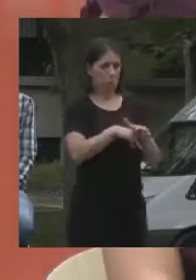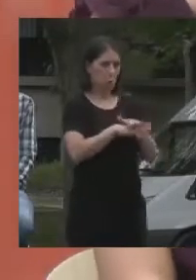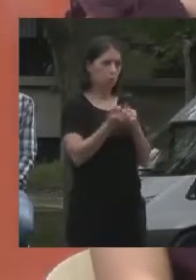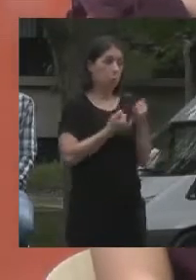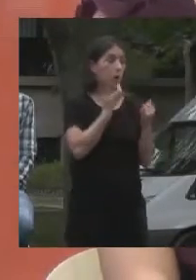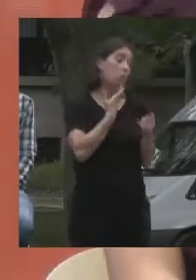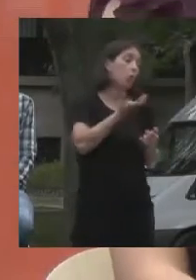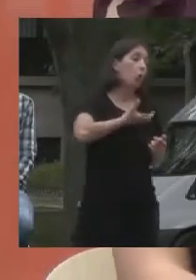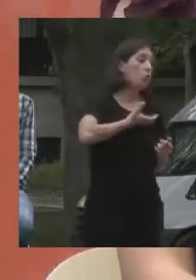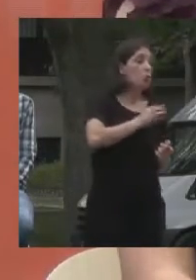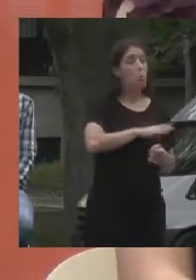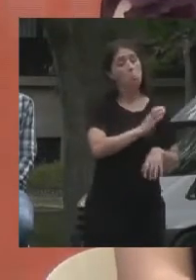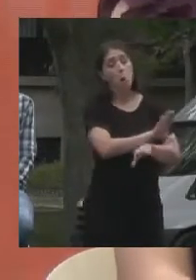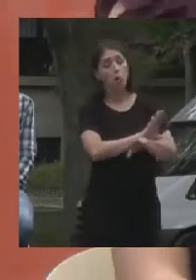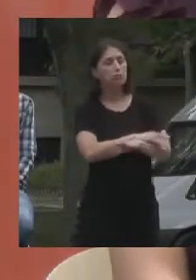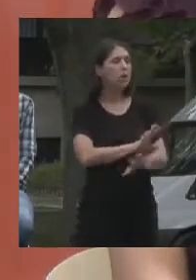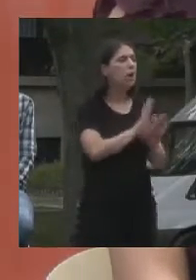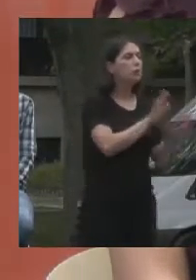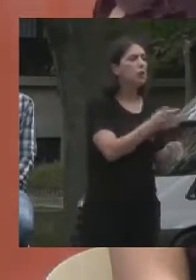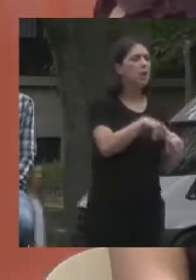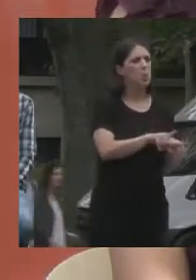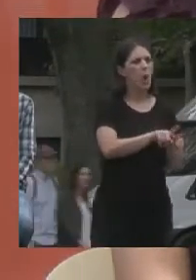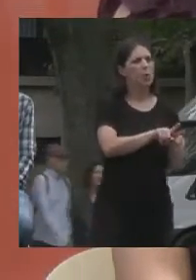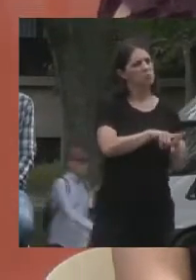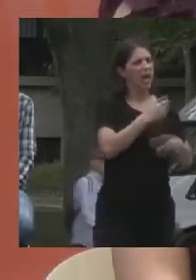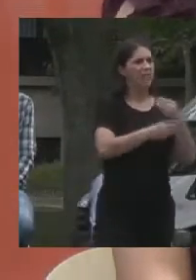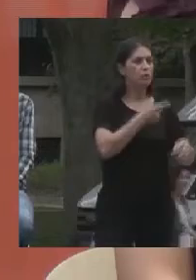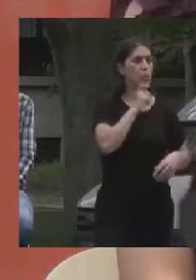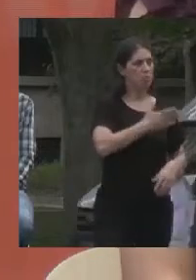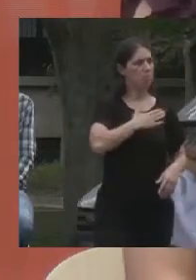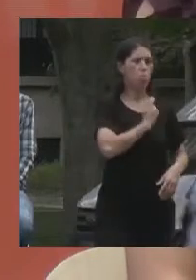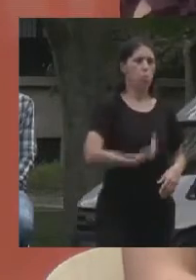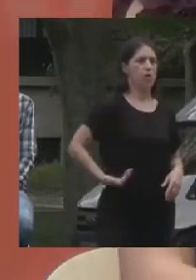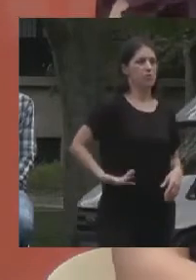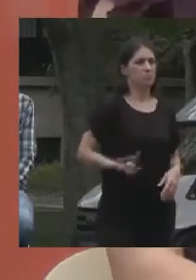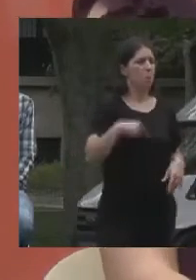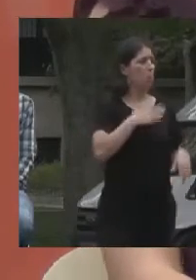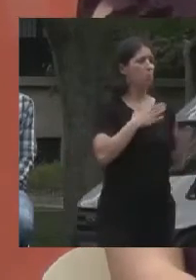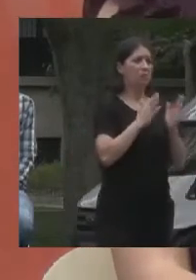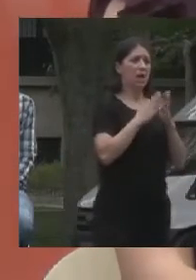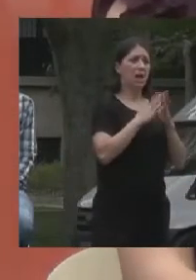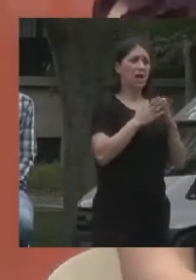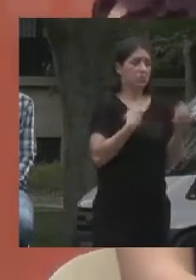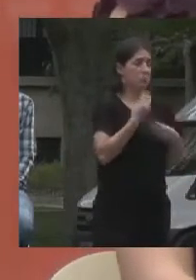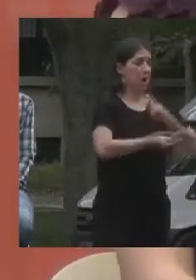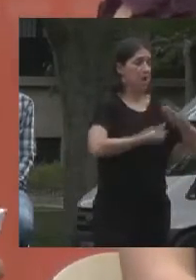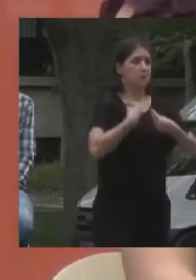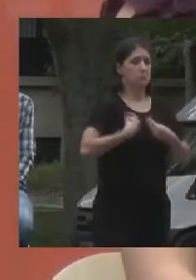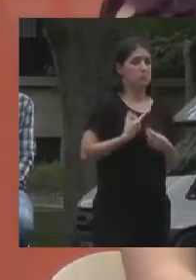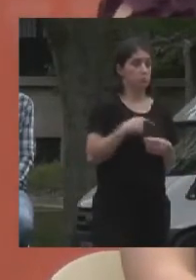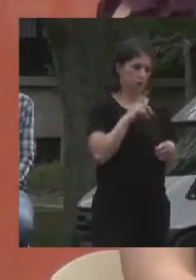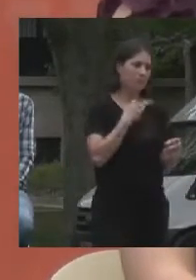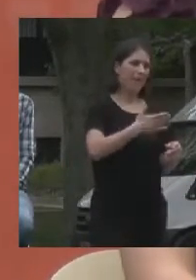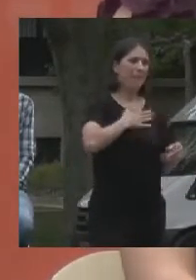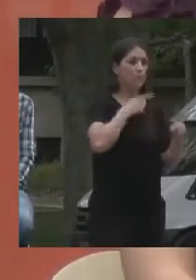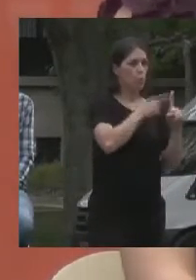ti chegas a unha consellería, e faz como se fora teu, non? Como se fora a túa casa, e dispós así. Eso é o uso patrimonial. Bueno,